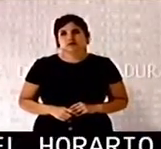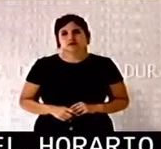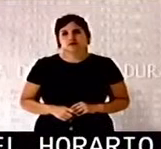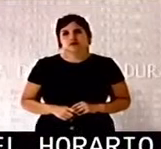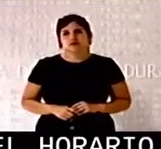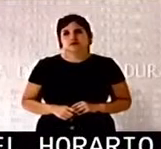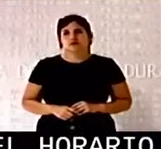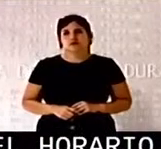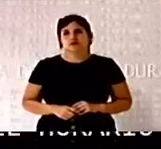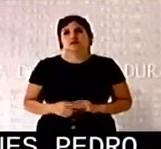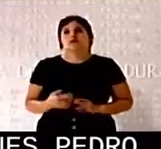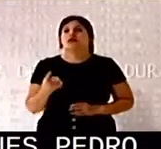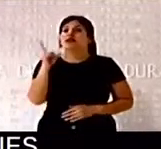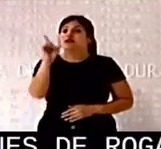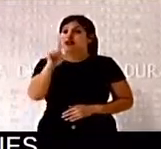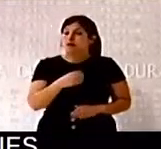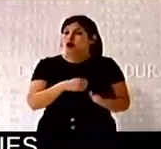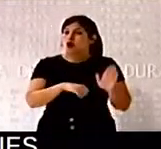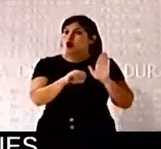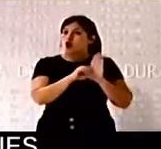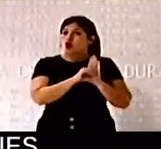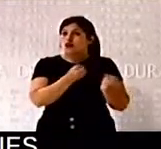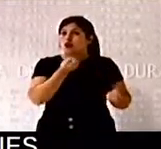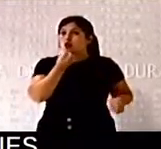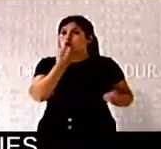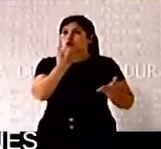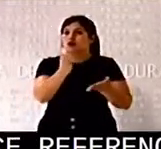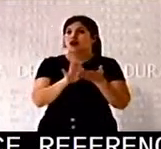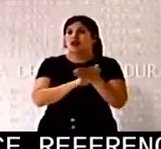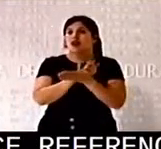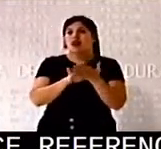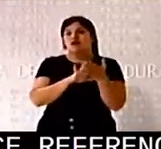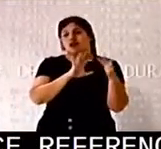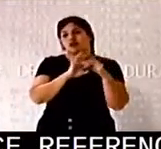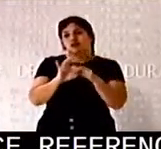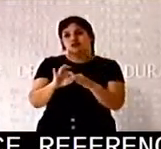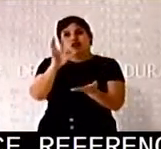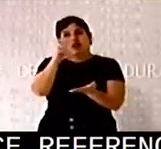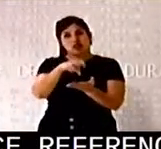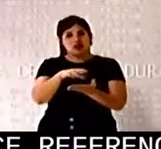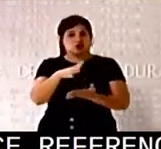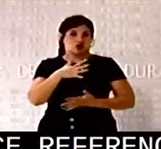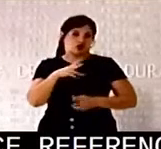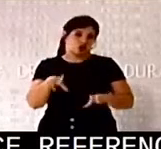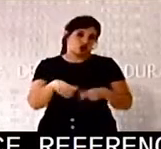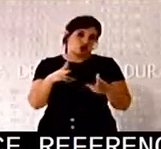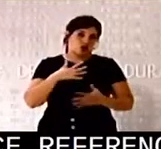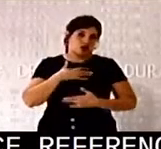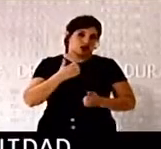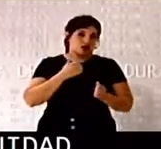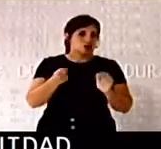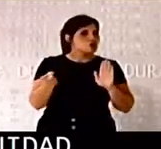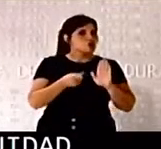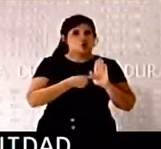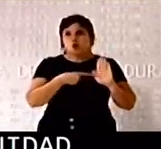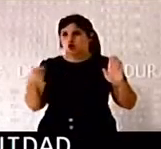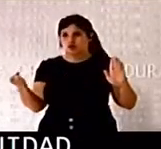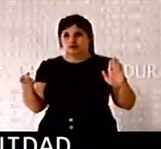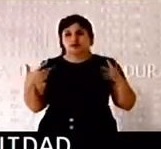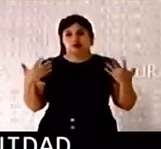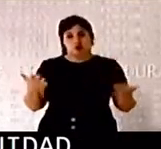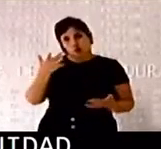Se derogará la orden comunicada que hace referencia a los centros sociosanitarios y la comunidad autónoma podrá por fin